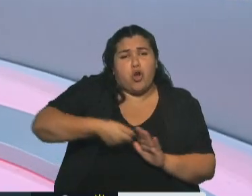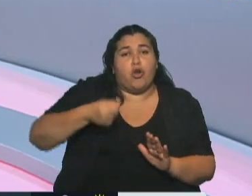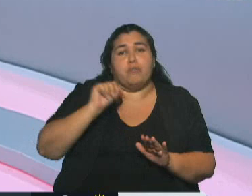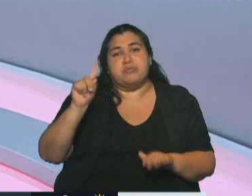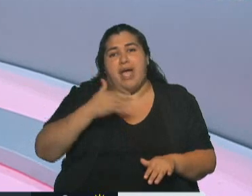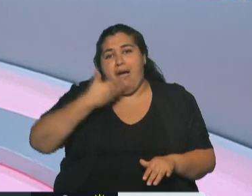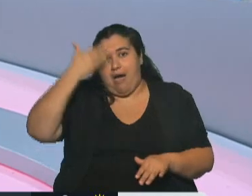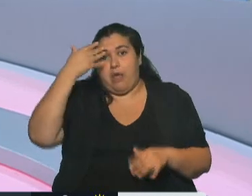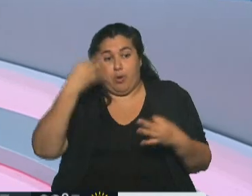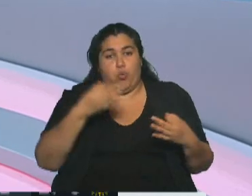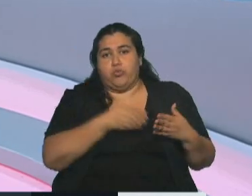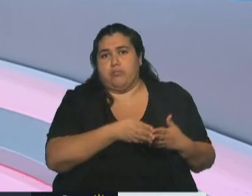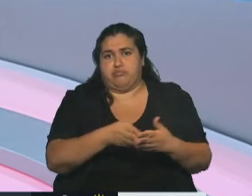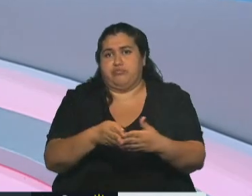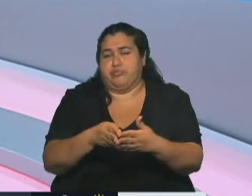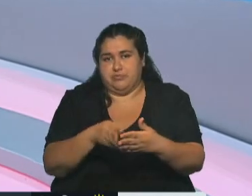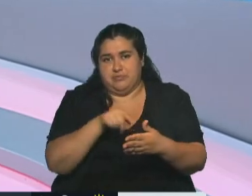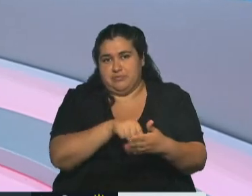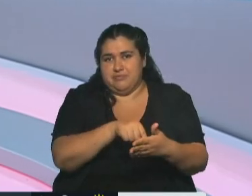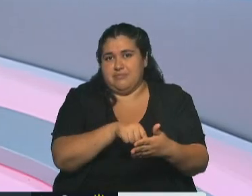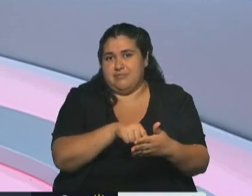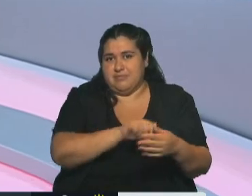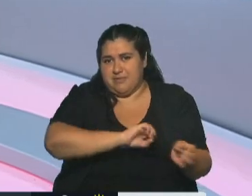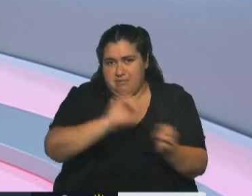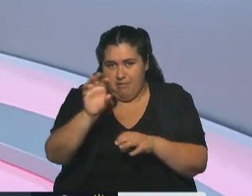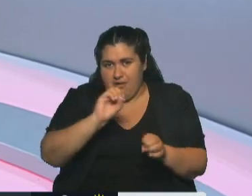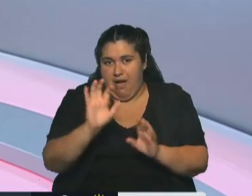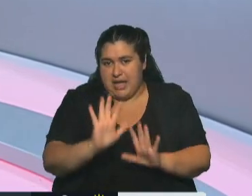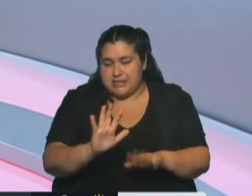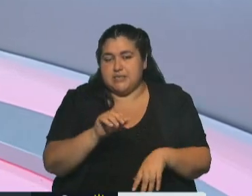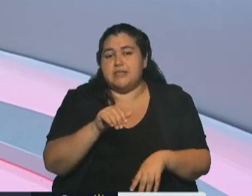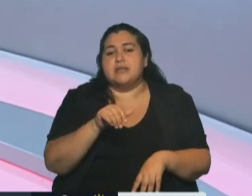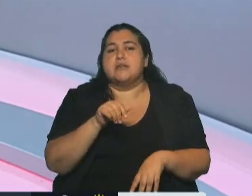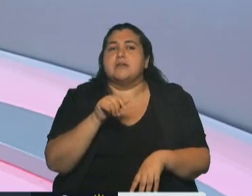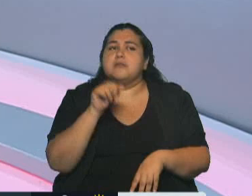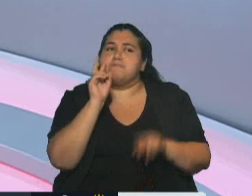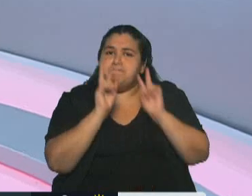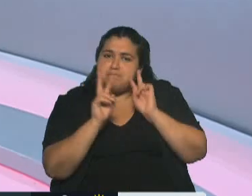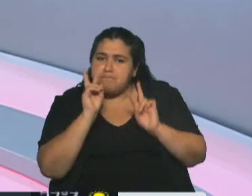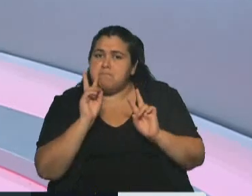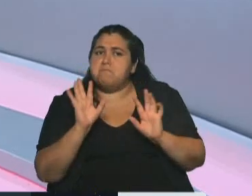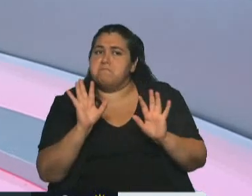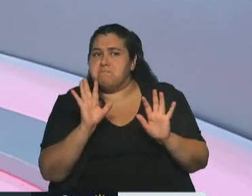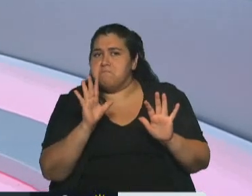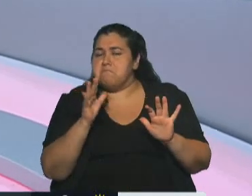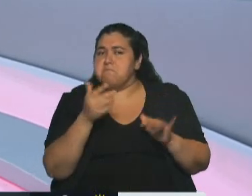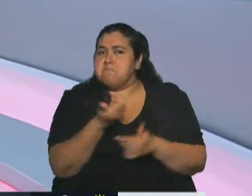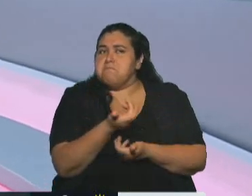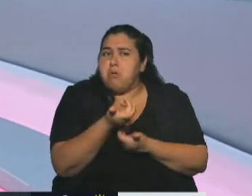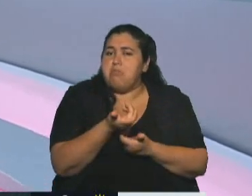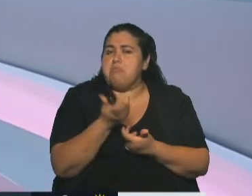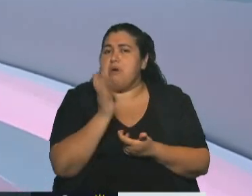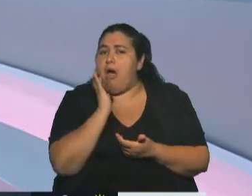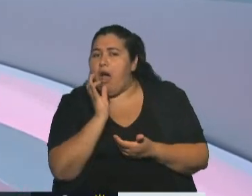árabe, pasa por el Mar Rojo, por este sector. ¿No se ha observado un aumento significativo